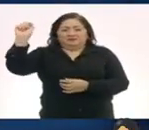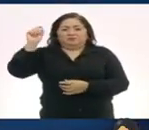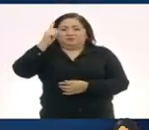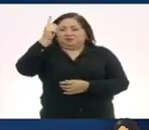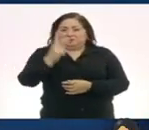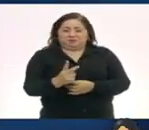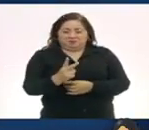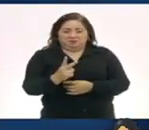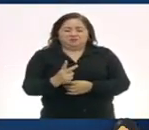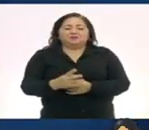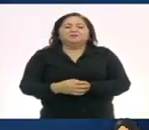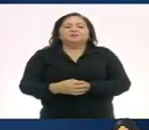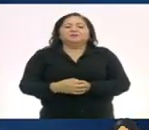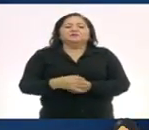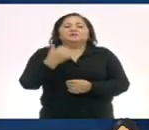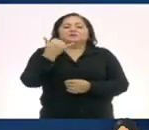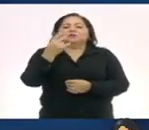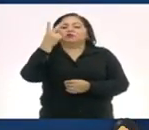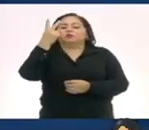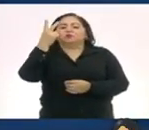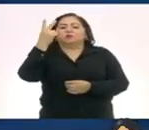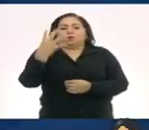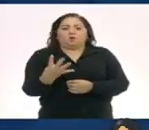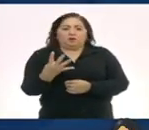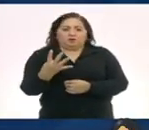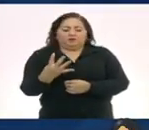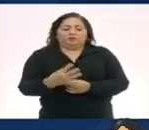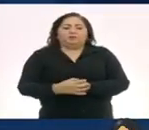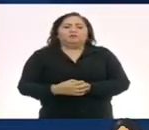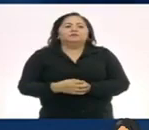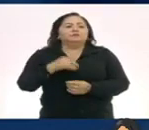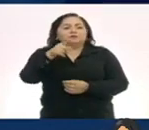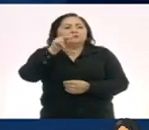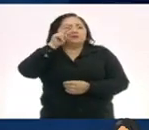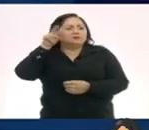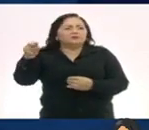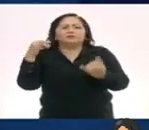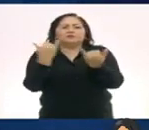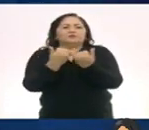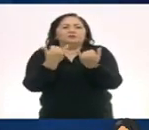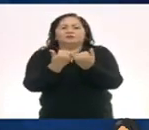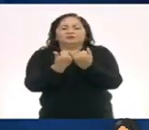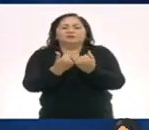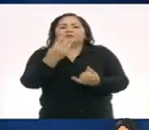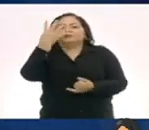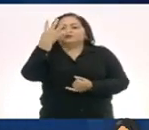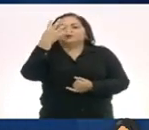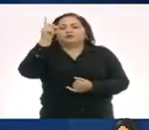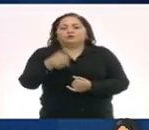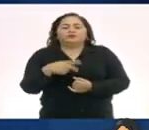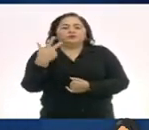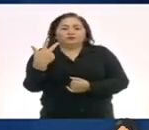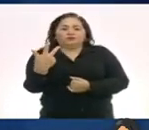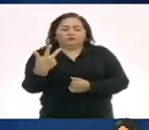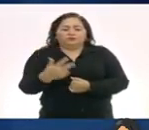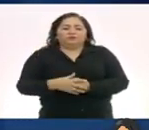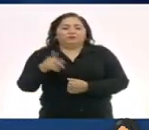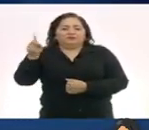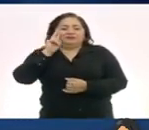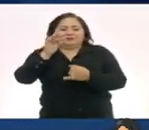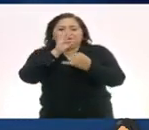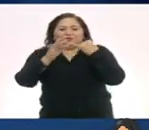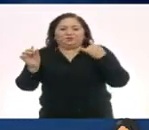un medio y la de dos cuartos. Dos cuartos. Y si se fijan, también es equivalente a 4/8. 4/8. Ahí la